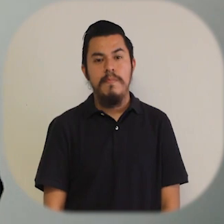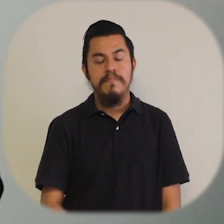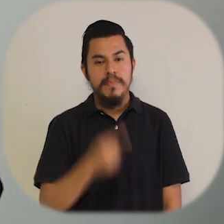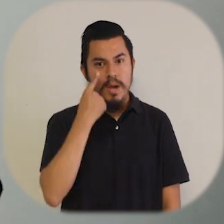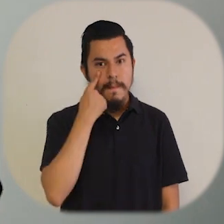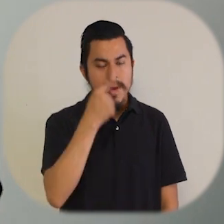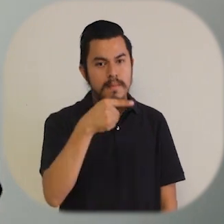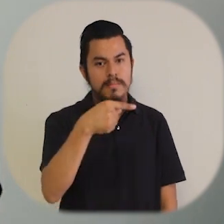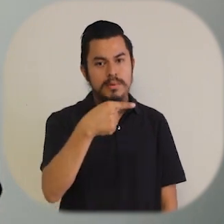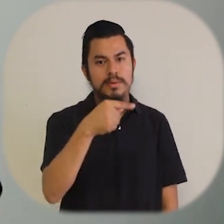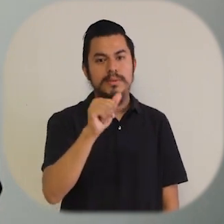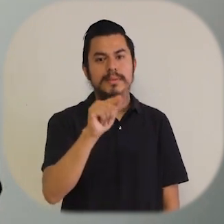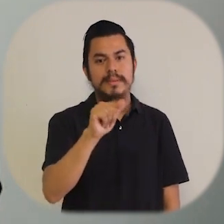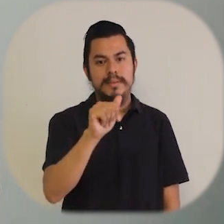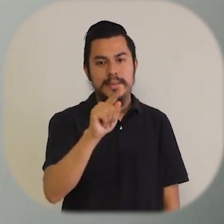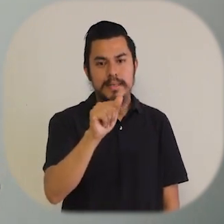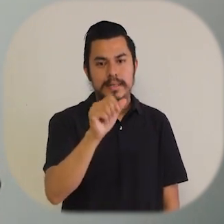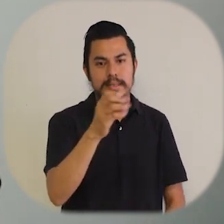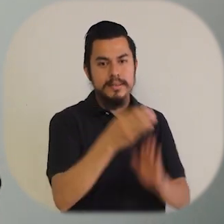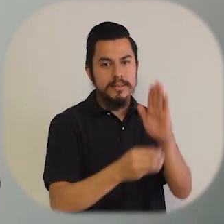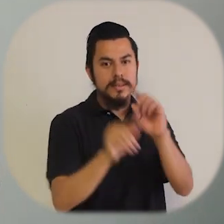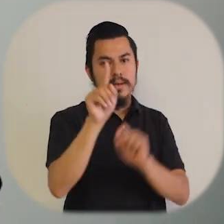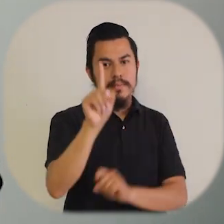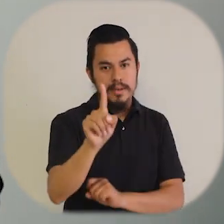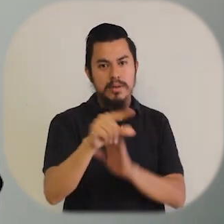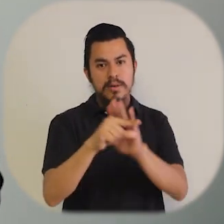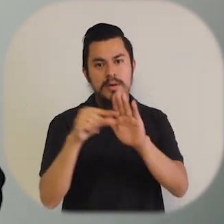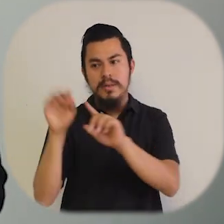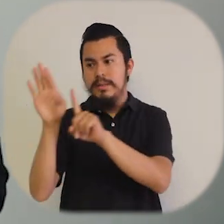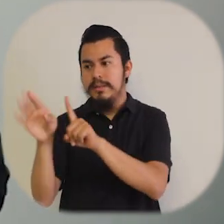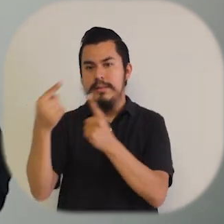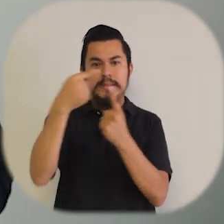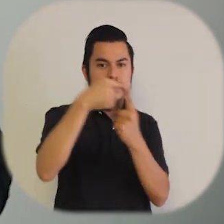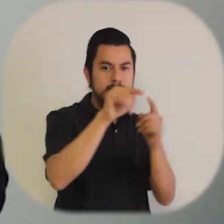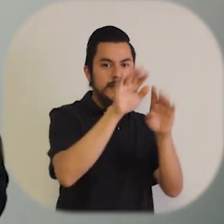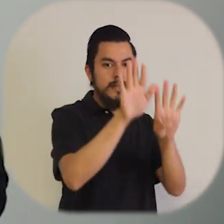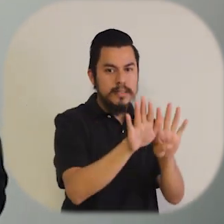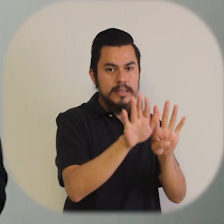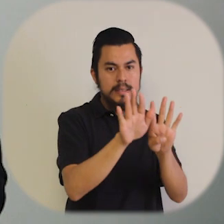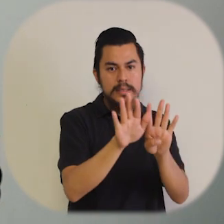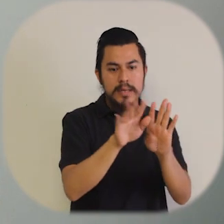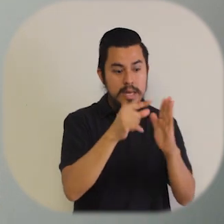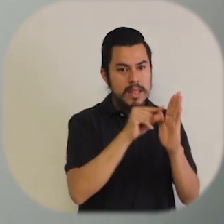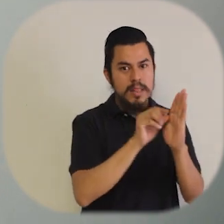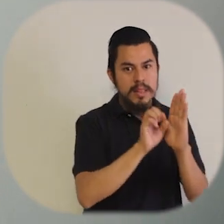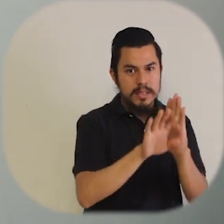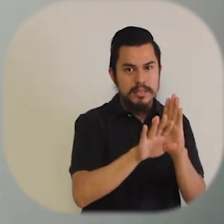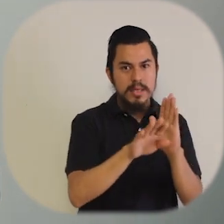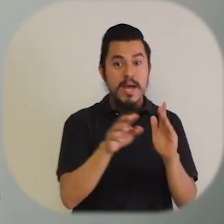1, versículos 6 al 9, así como Pablo decía, el evangelio que Pablo predicaba.